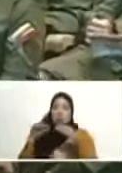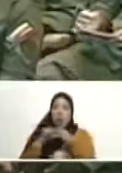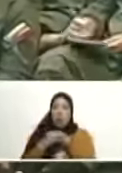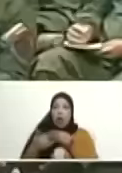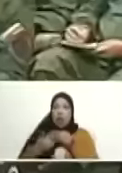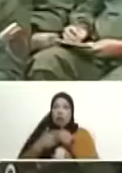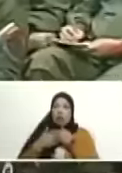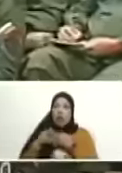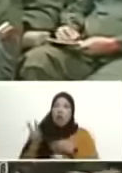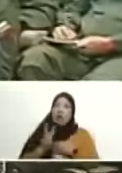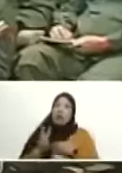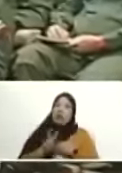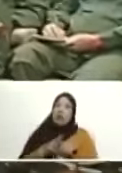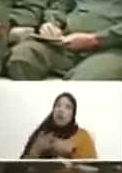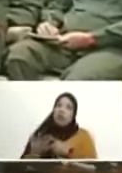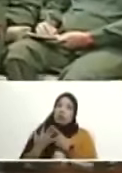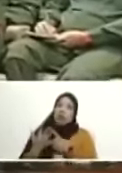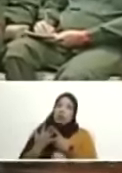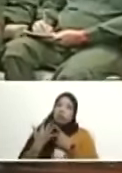Venezuela.